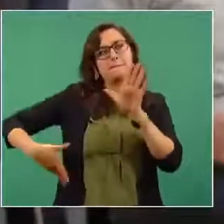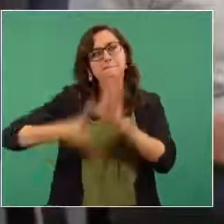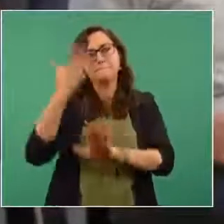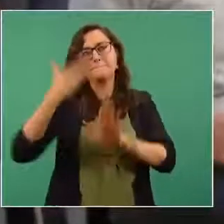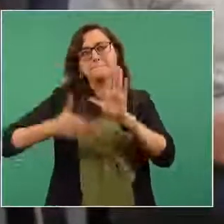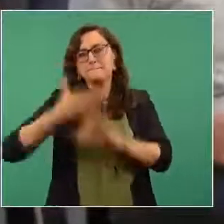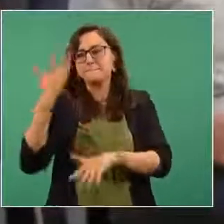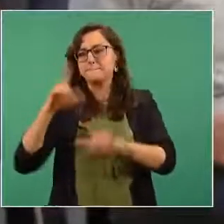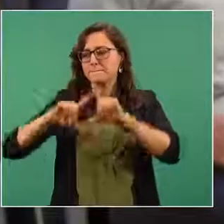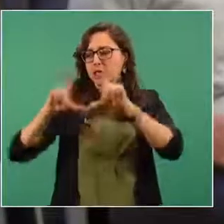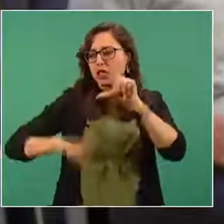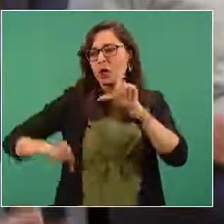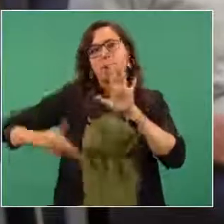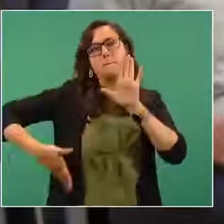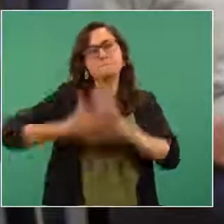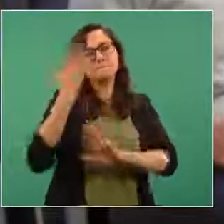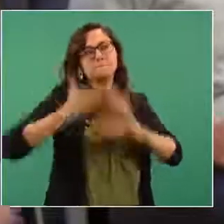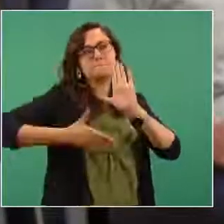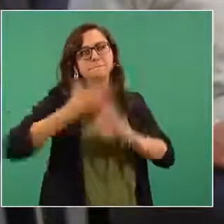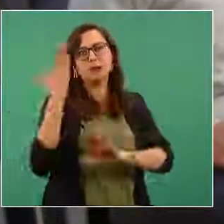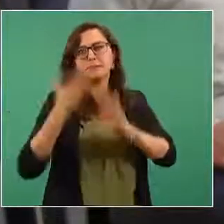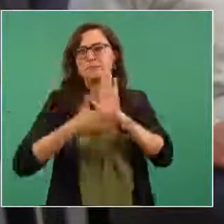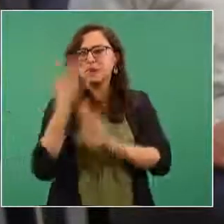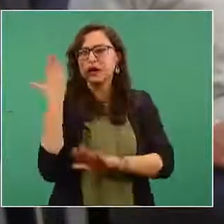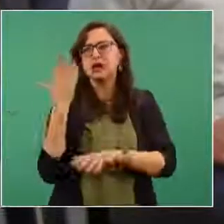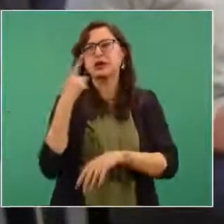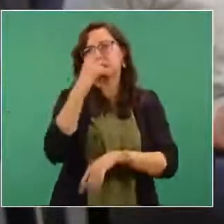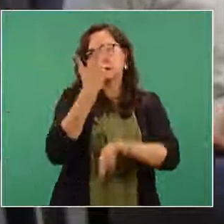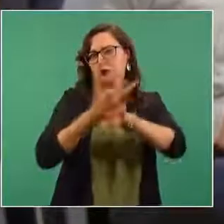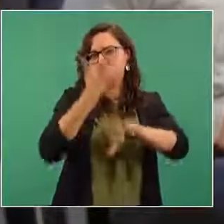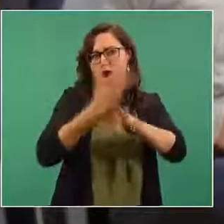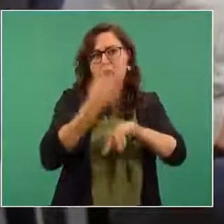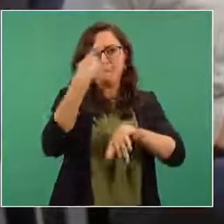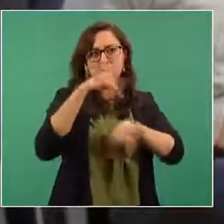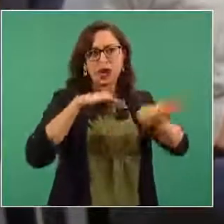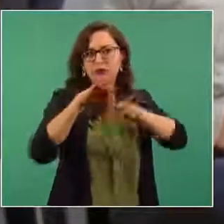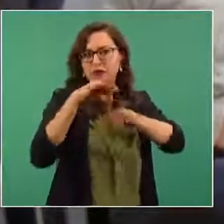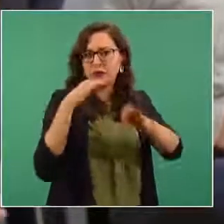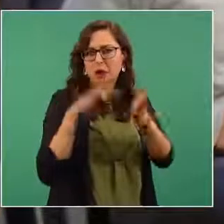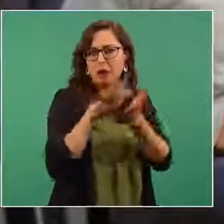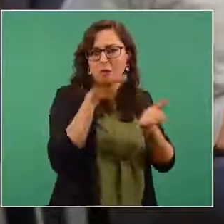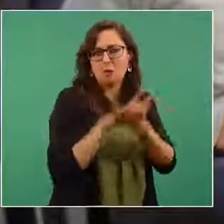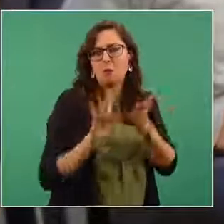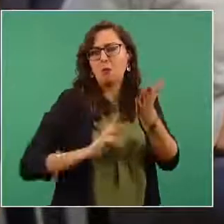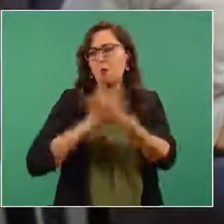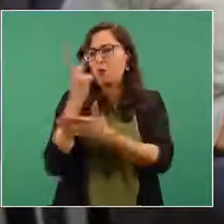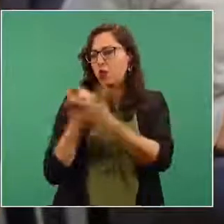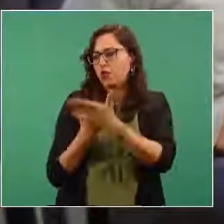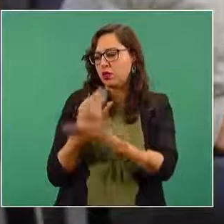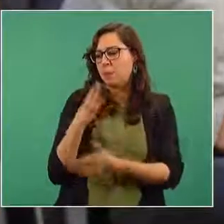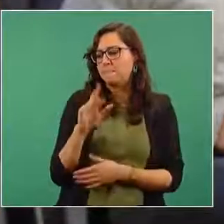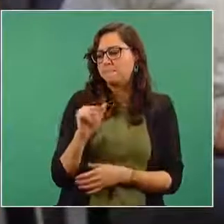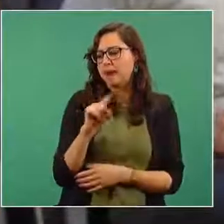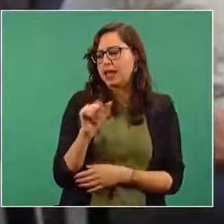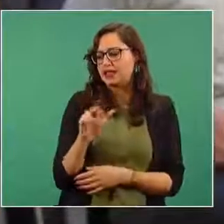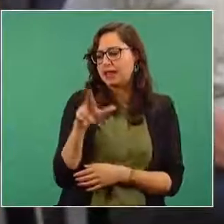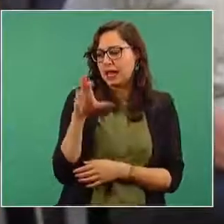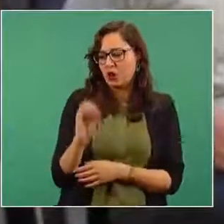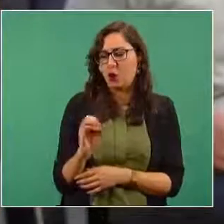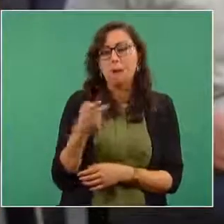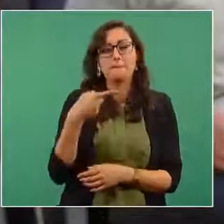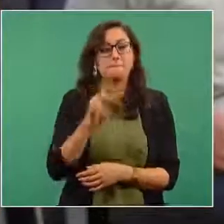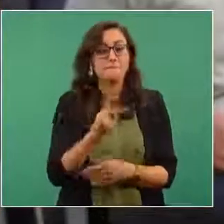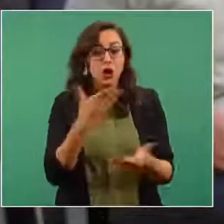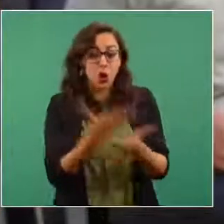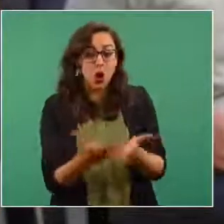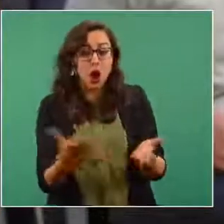obreros mexicanos, mano de obra mexicana y trabajadores del campo. Le habló sobre esta propuesta, ese déficit que van a tener de 600,000 o 800,000